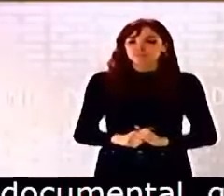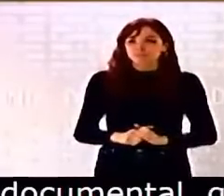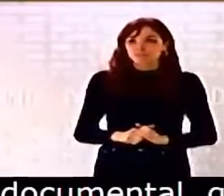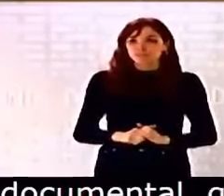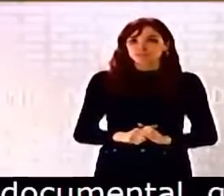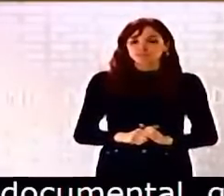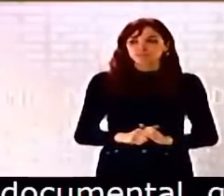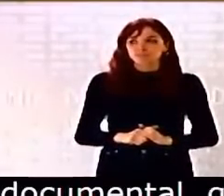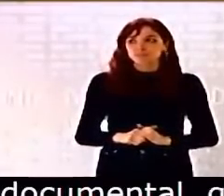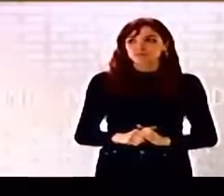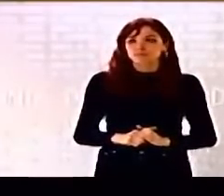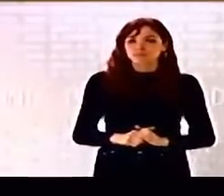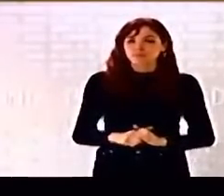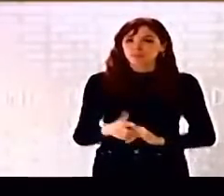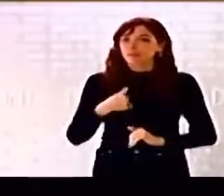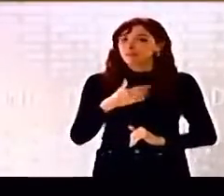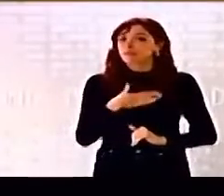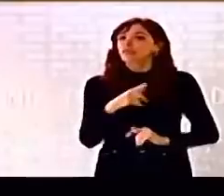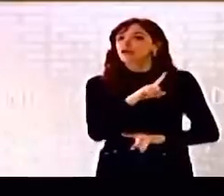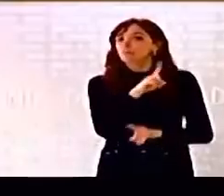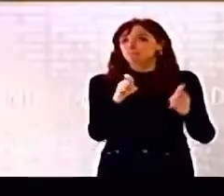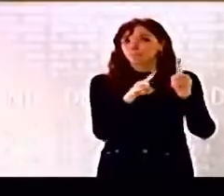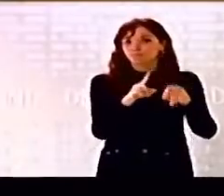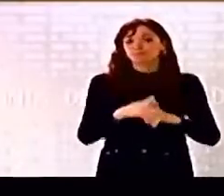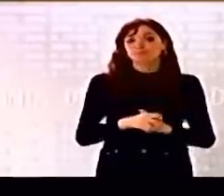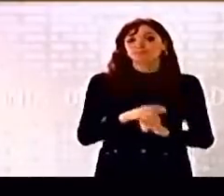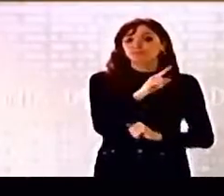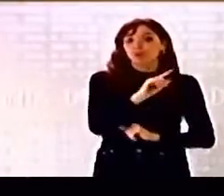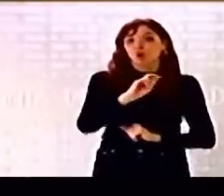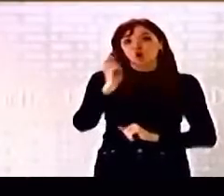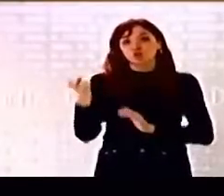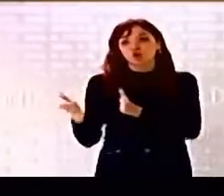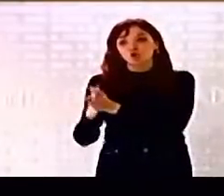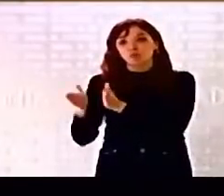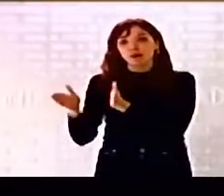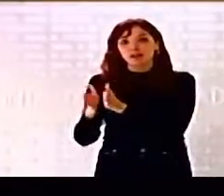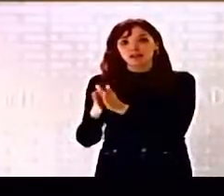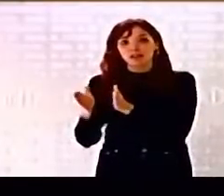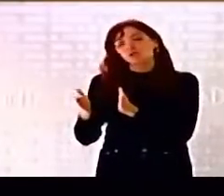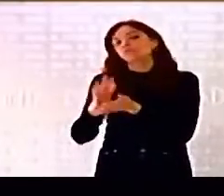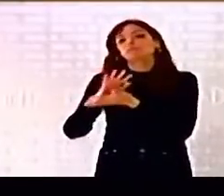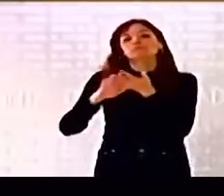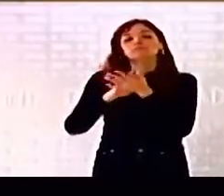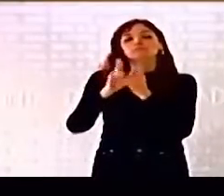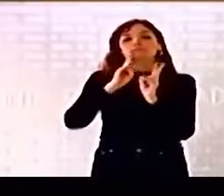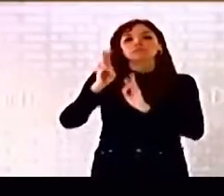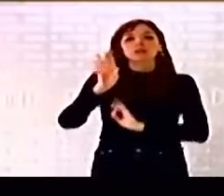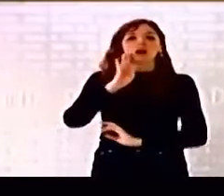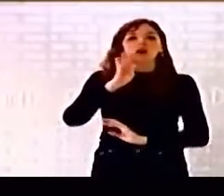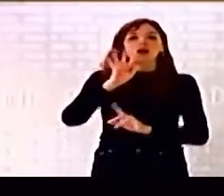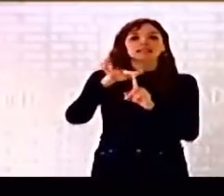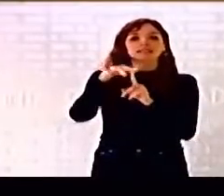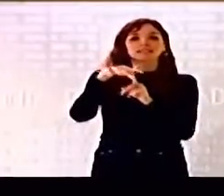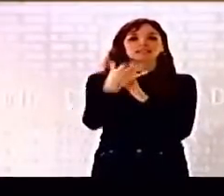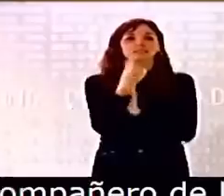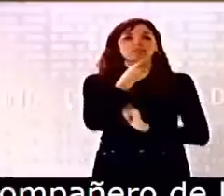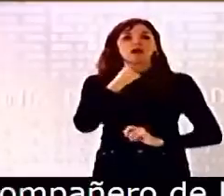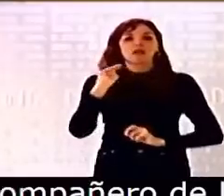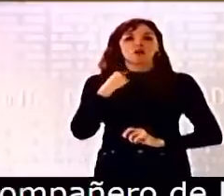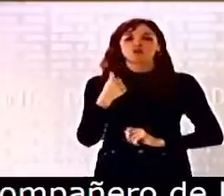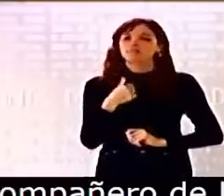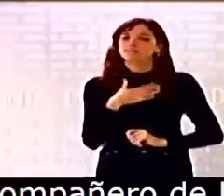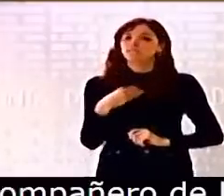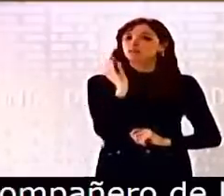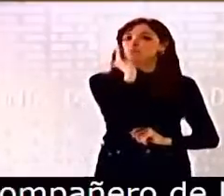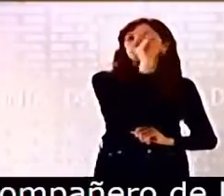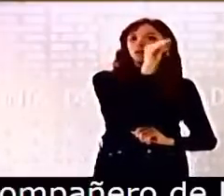De acuerdo. Quería preguntarle, han hablado otro compañero de la situación de Badajoz, quería preguntarle